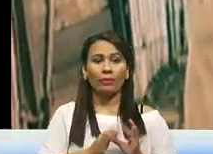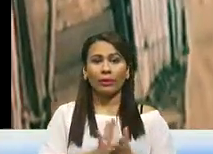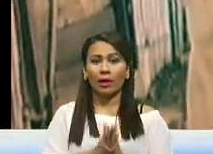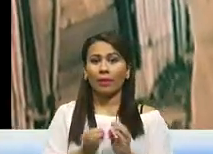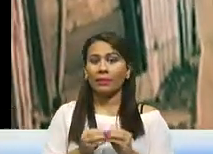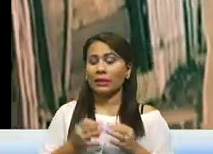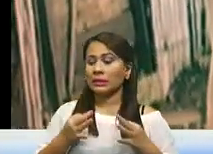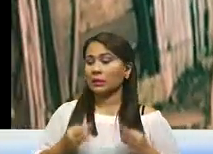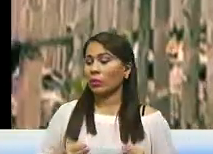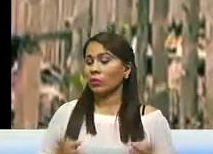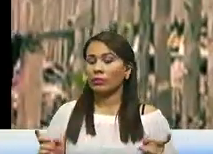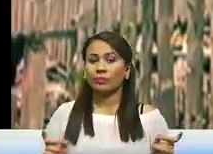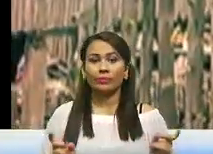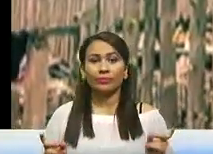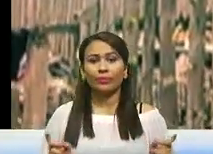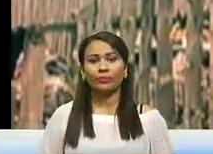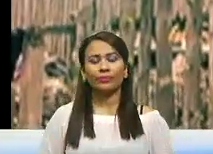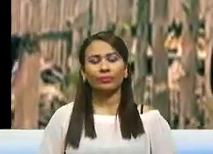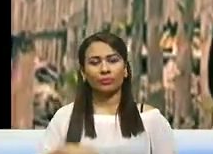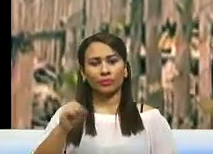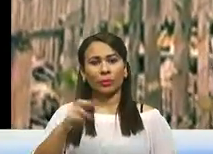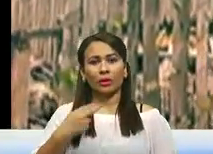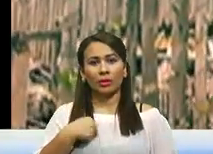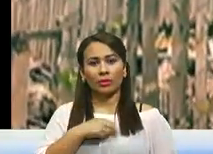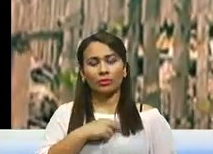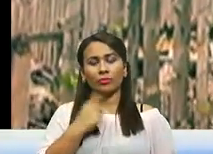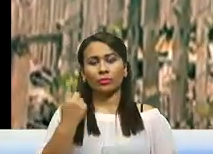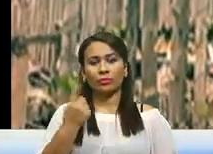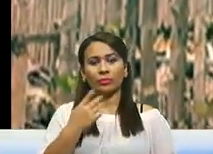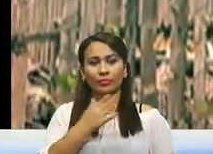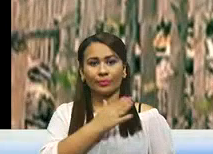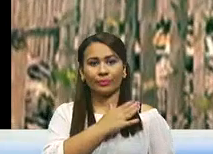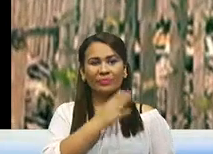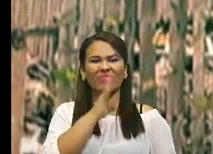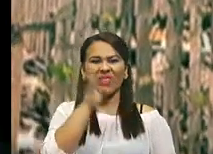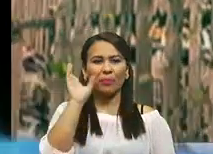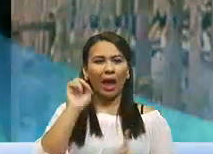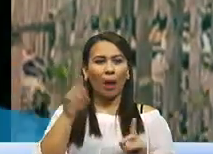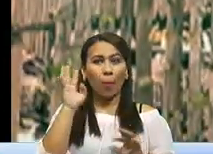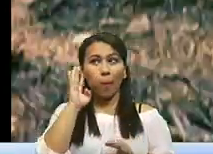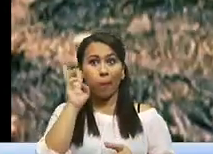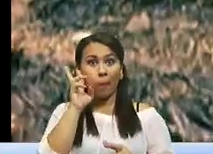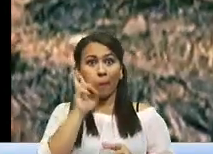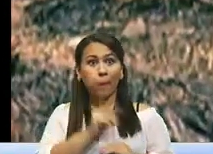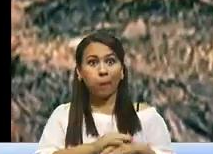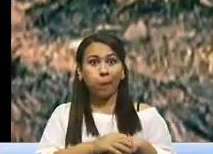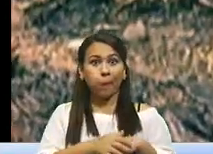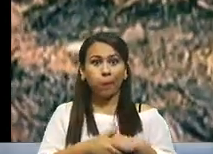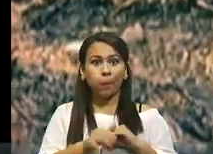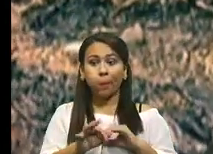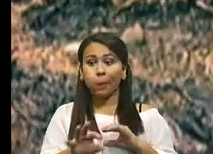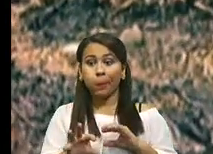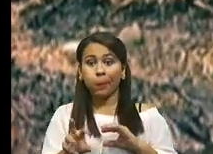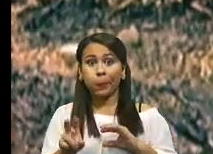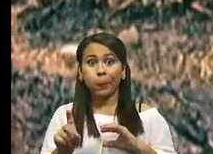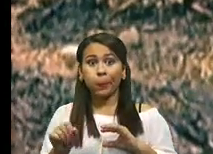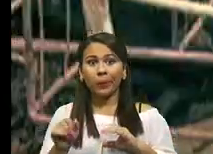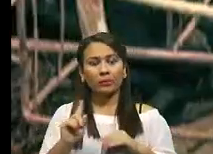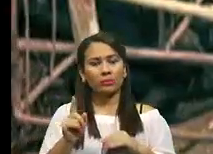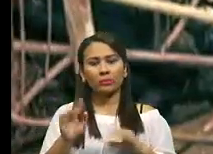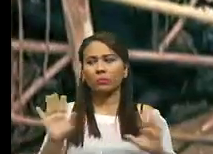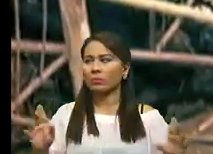brindando seguridad. Sí, usted sabe bien que nunca falta personas oportunistas, que lo poco que les queda quieren venir